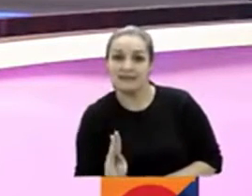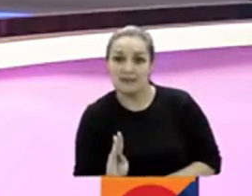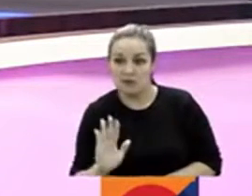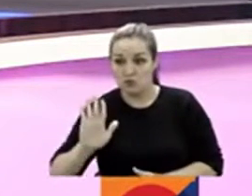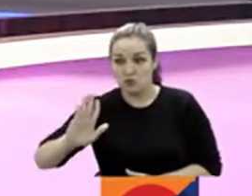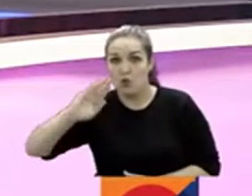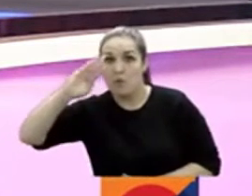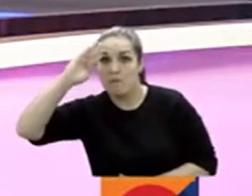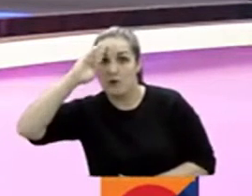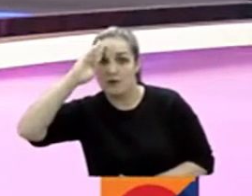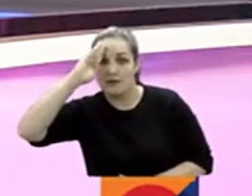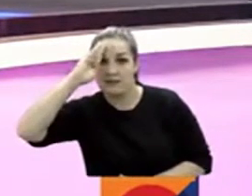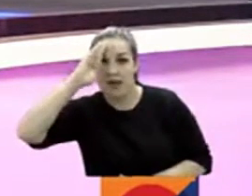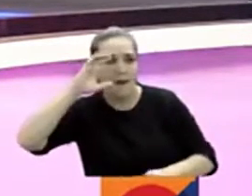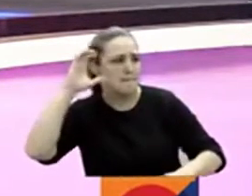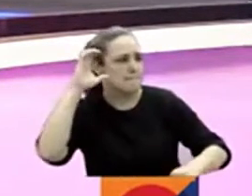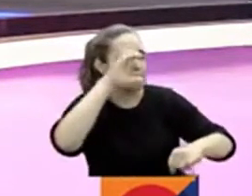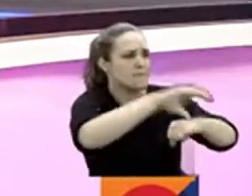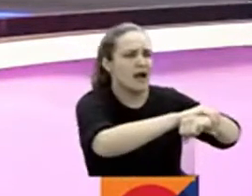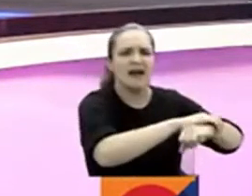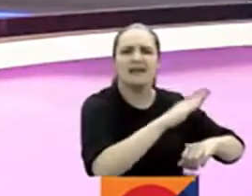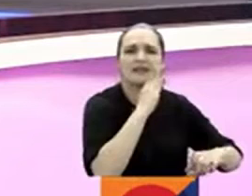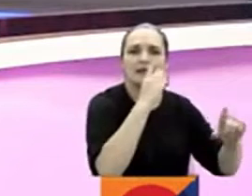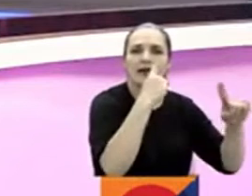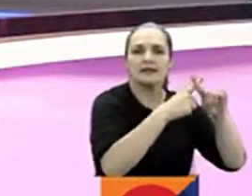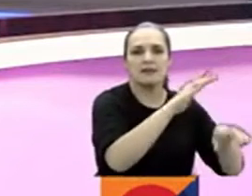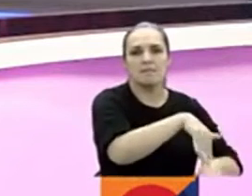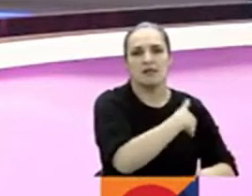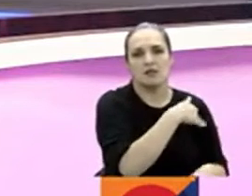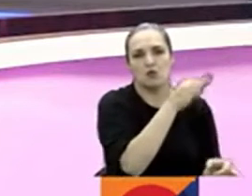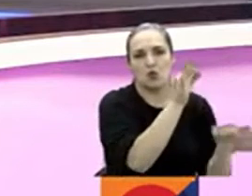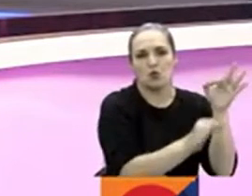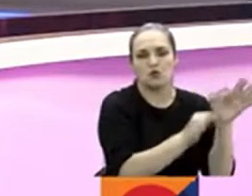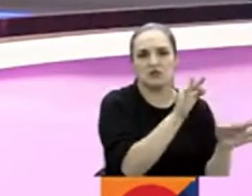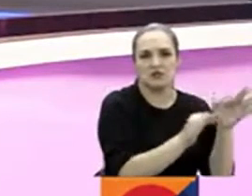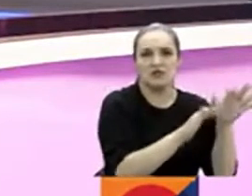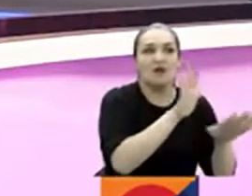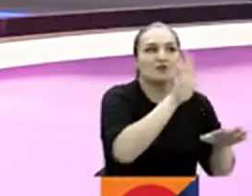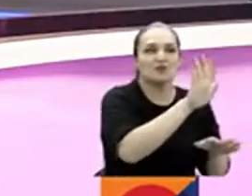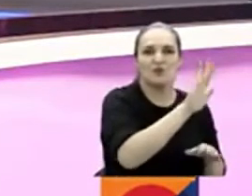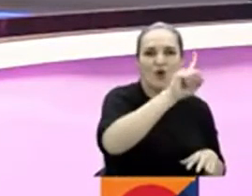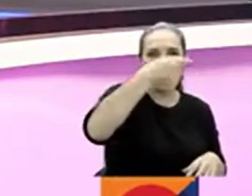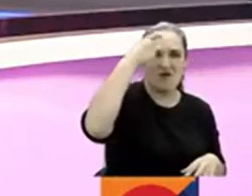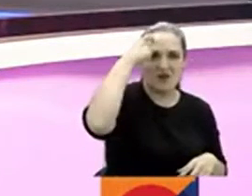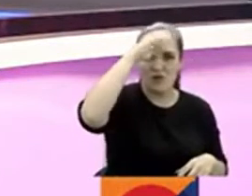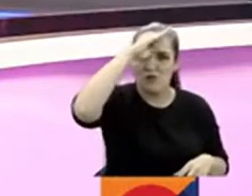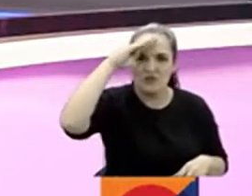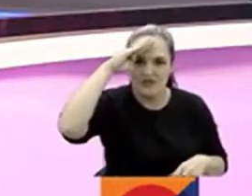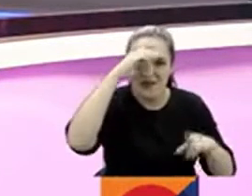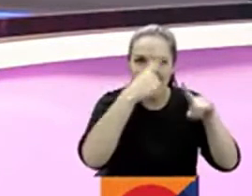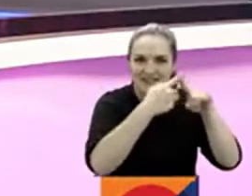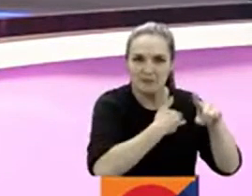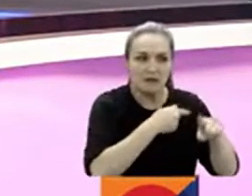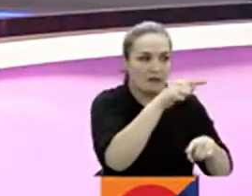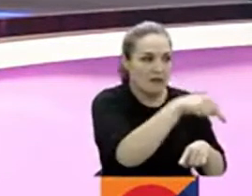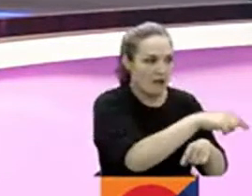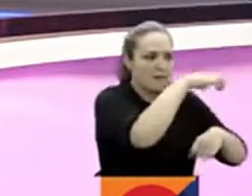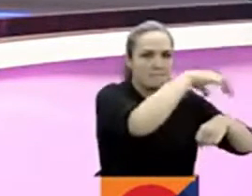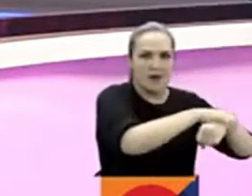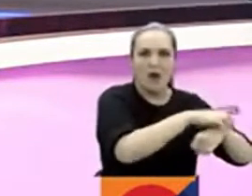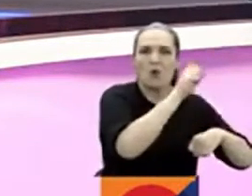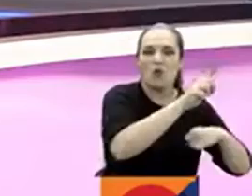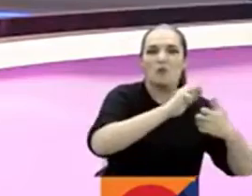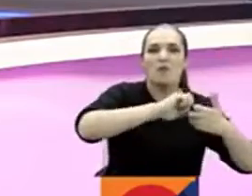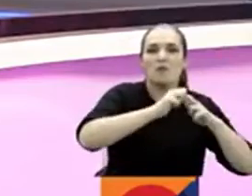exministro de Justicia de Jair Bolsonaro por el asalto a los edificios gubernamentales el pasado domingo. Esta y más noticias en